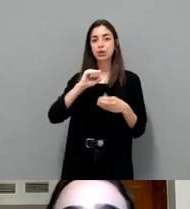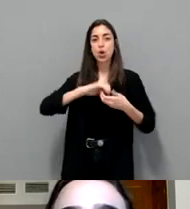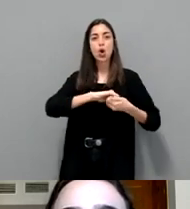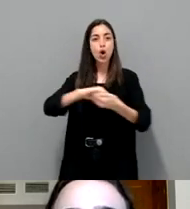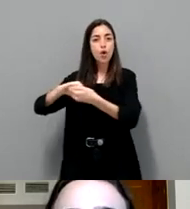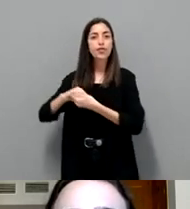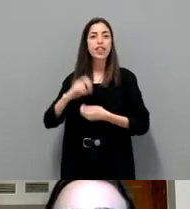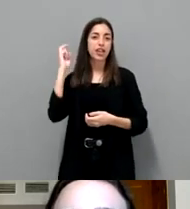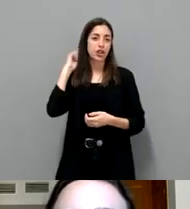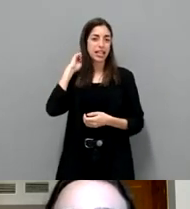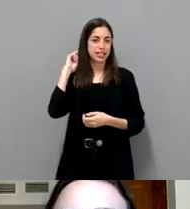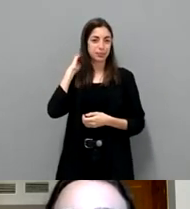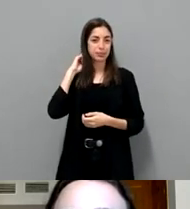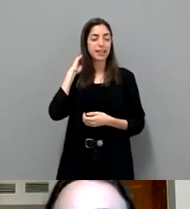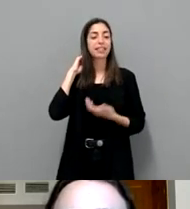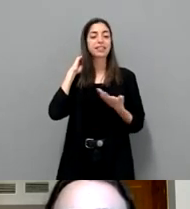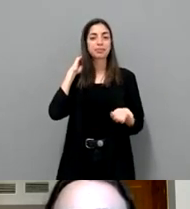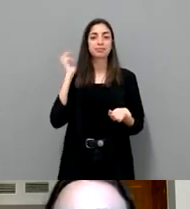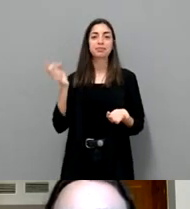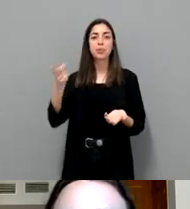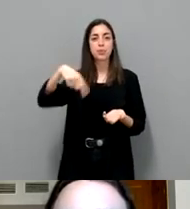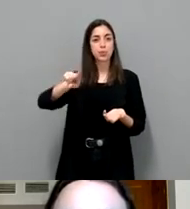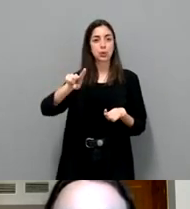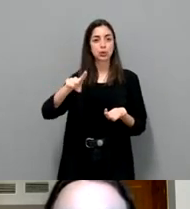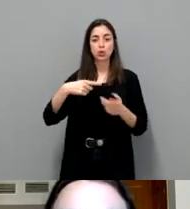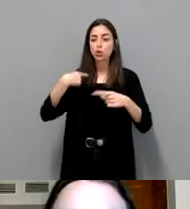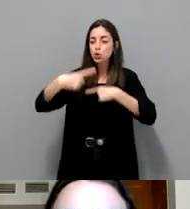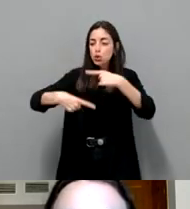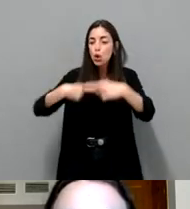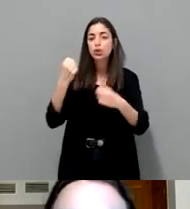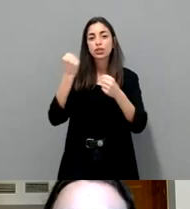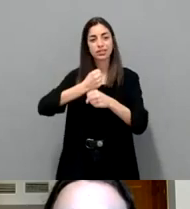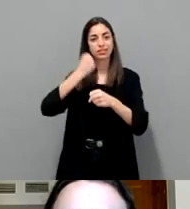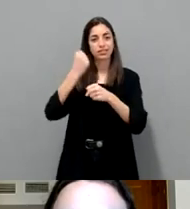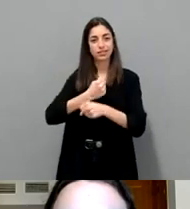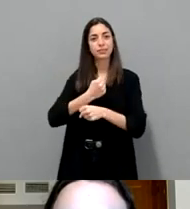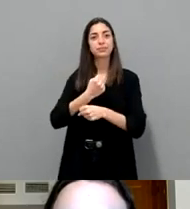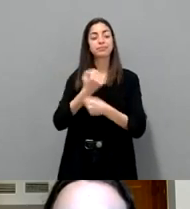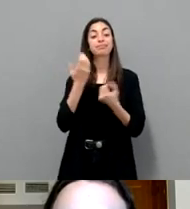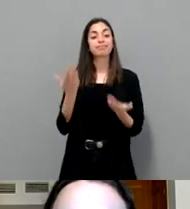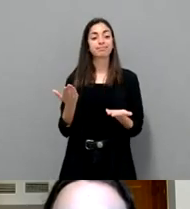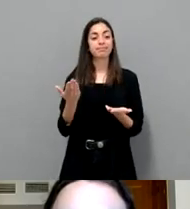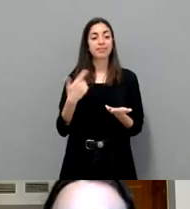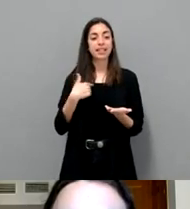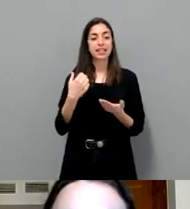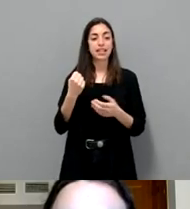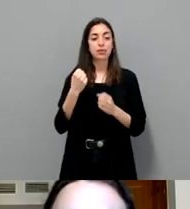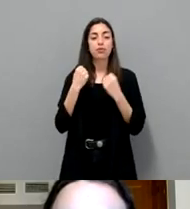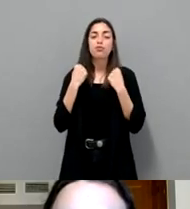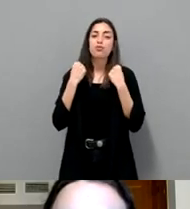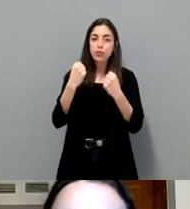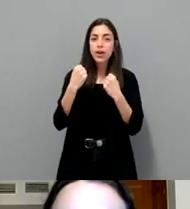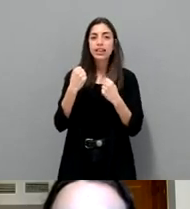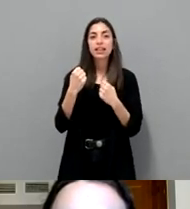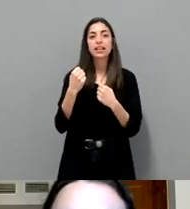Confederación ASPACE, que sois las que estáis ahí, bueno, pues esa fuerza es de